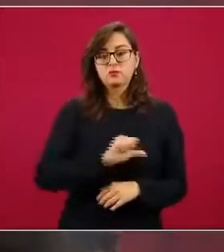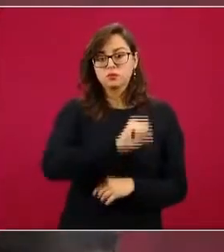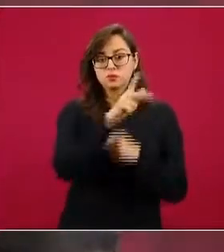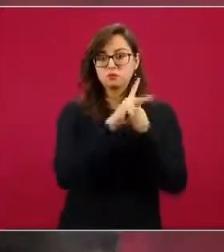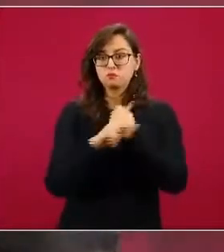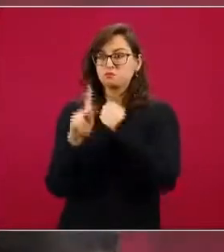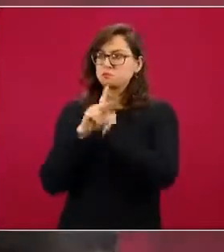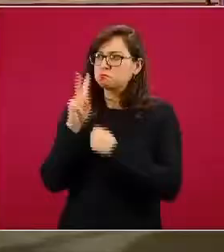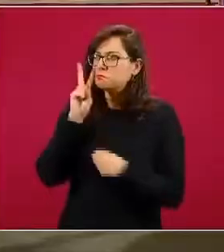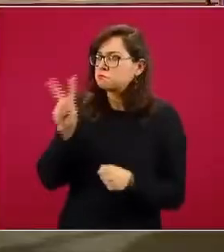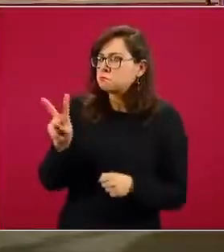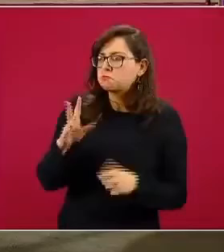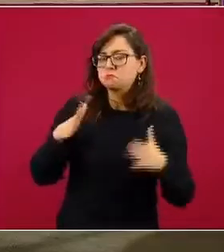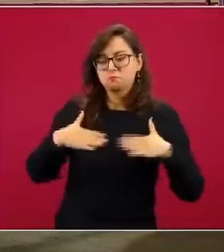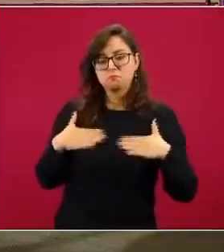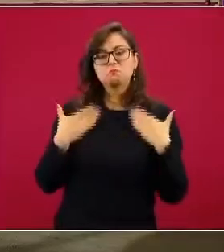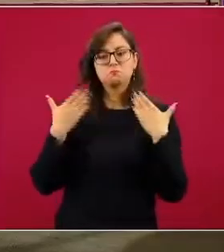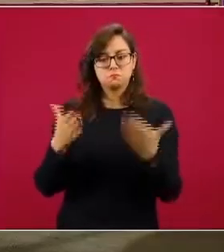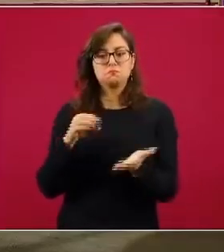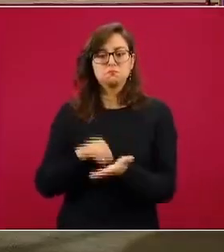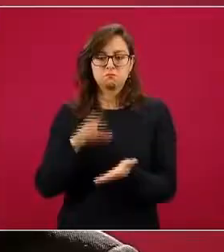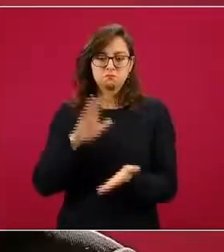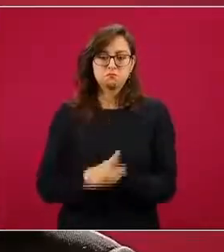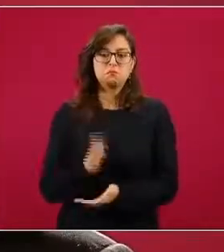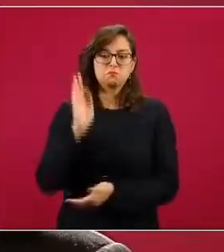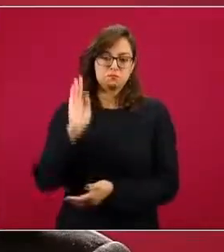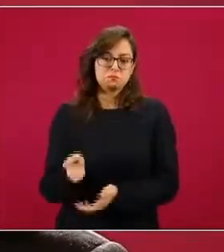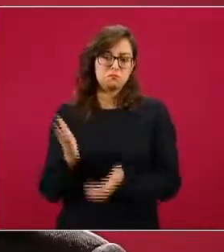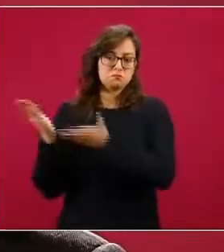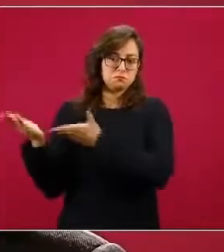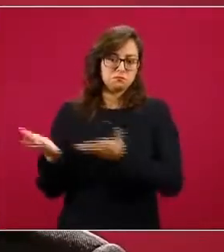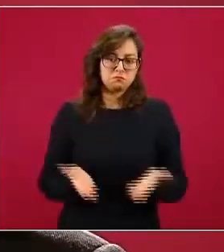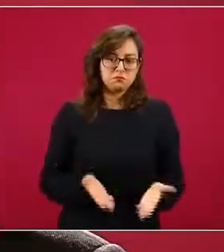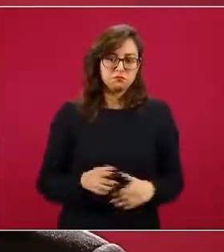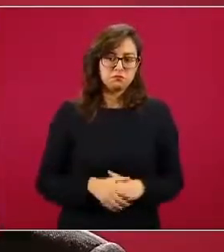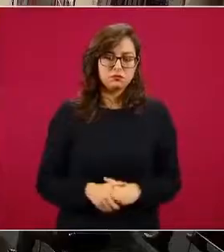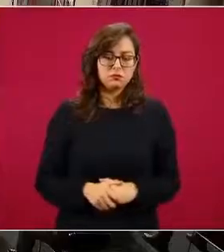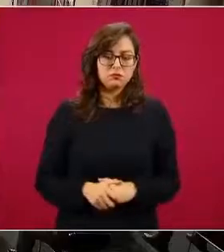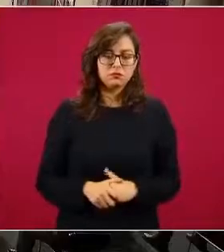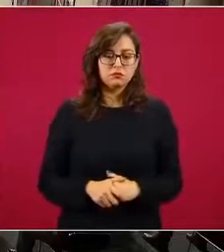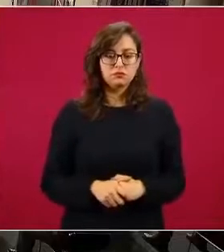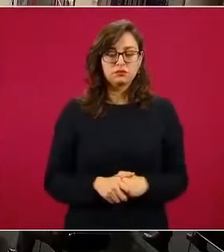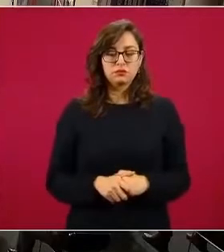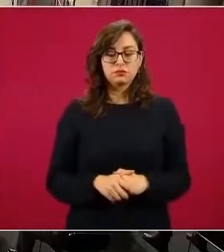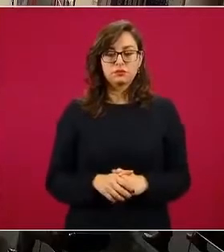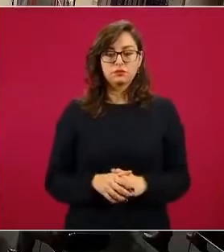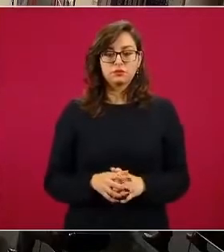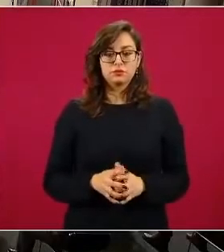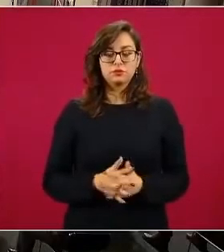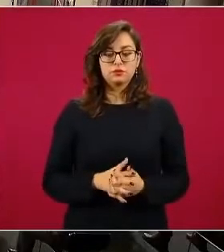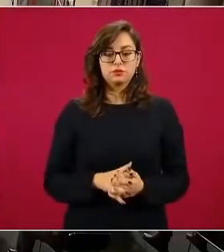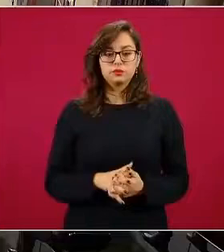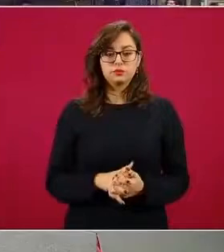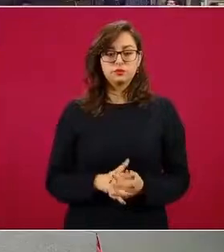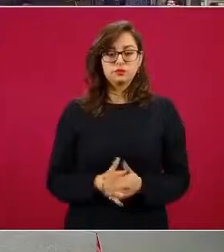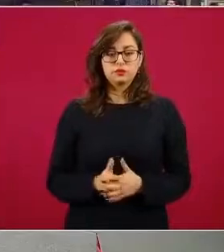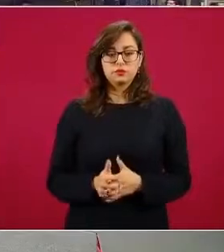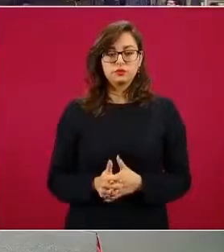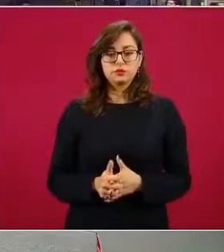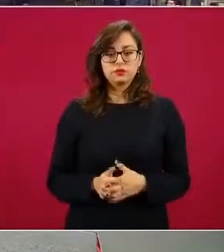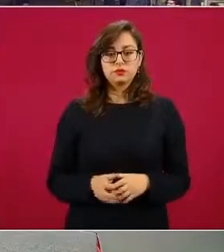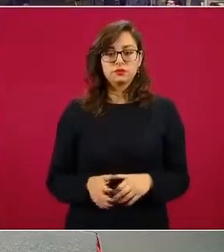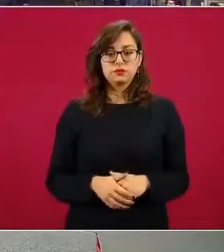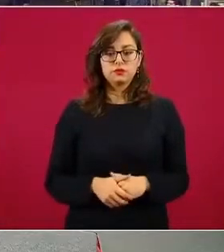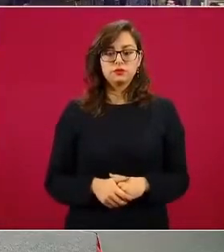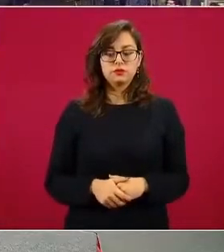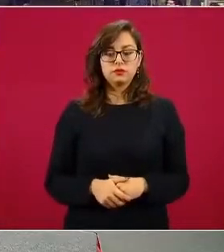países confíen en esos registros y entonces utilicen la intercambiabilidad. ¿Y quién sería el responsable en caso de que hubiera algún problema